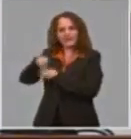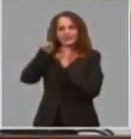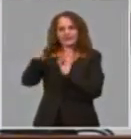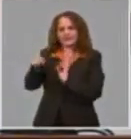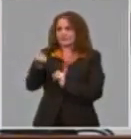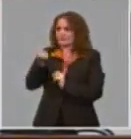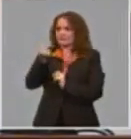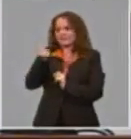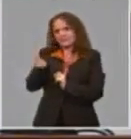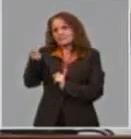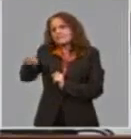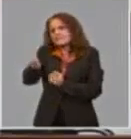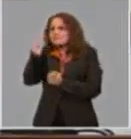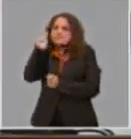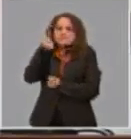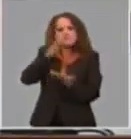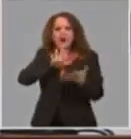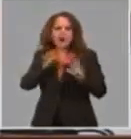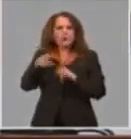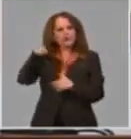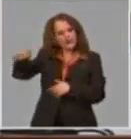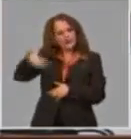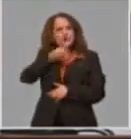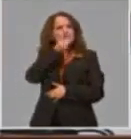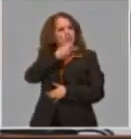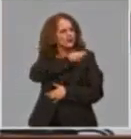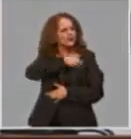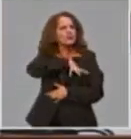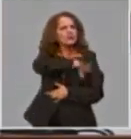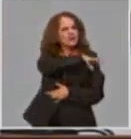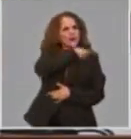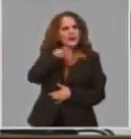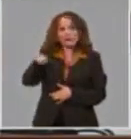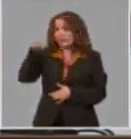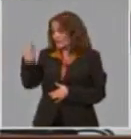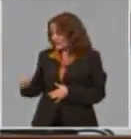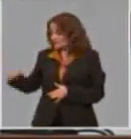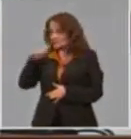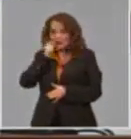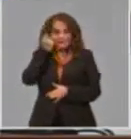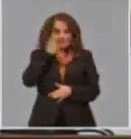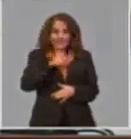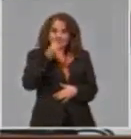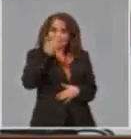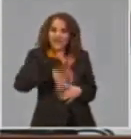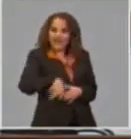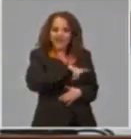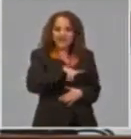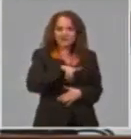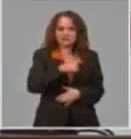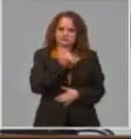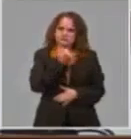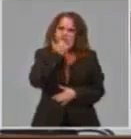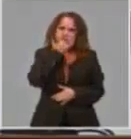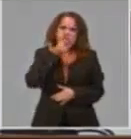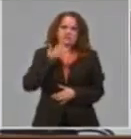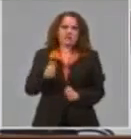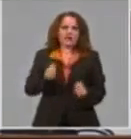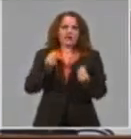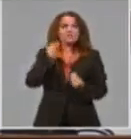precio moderado, a un precio asequible para la población, trata de defender las instituciones estatales y de gobierno,